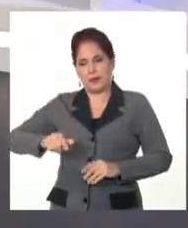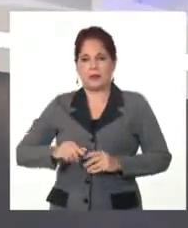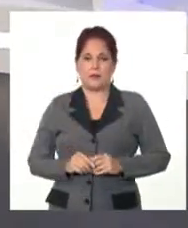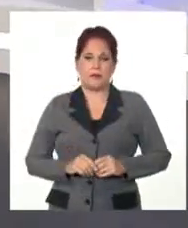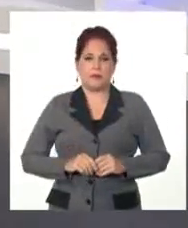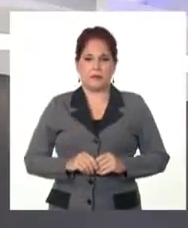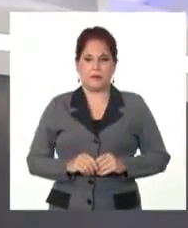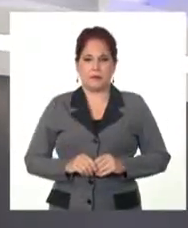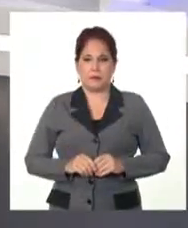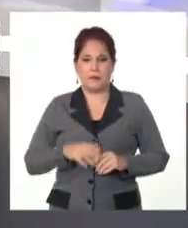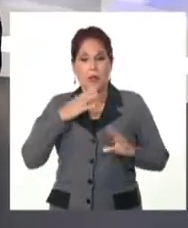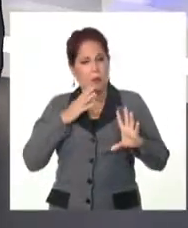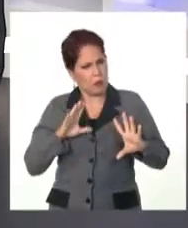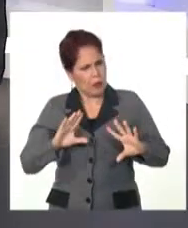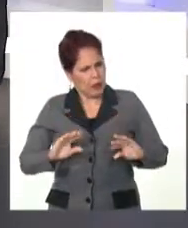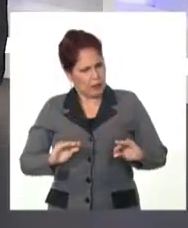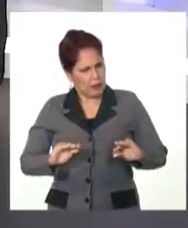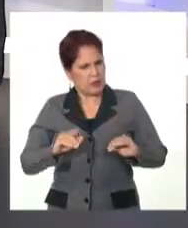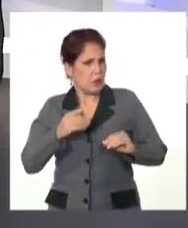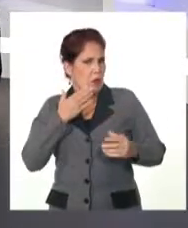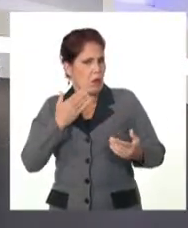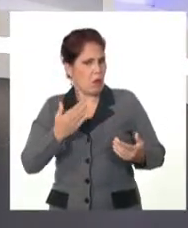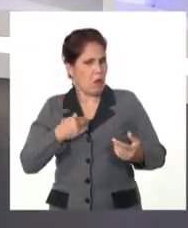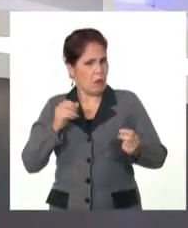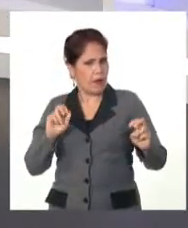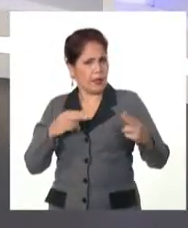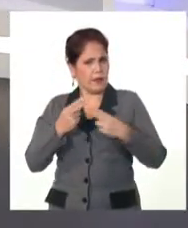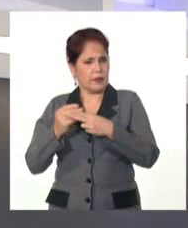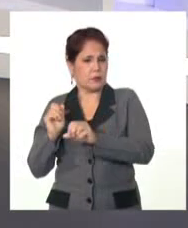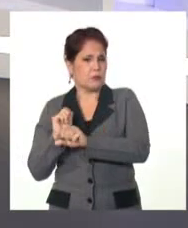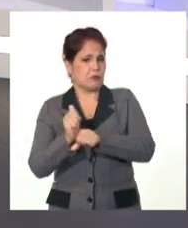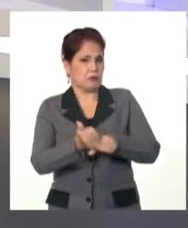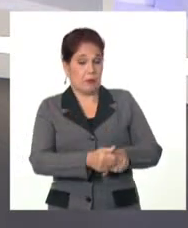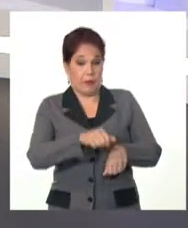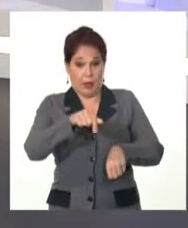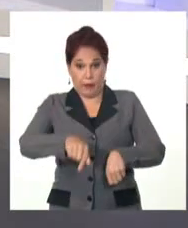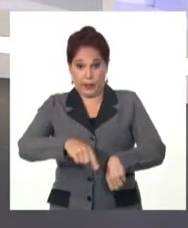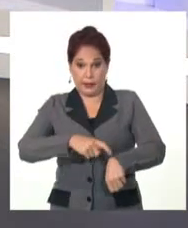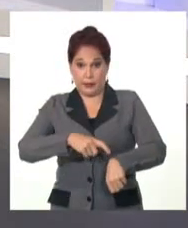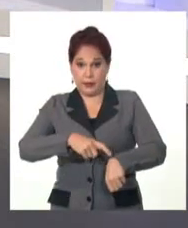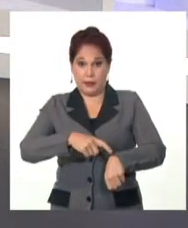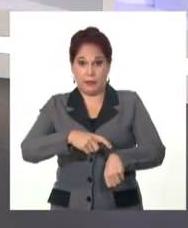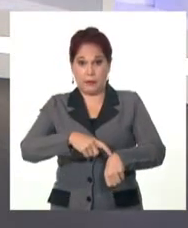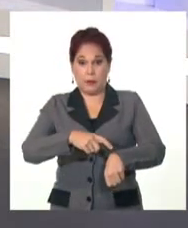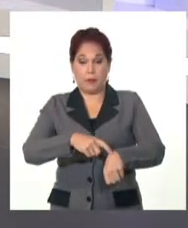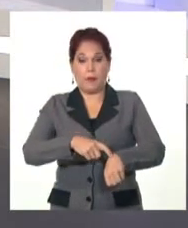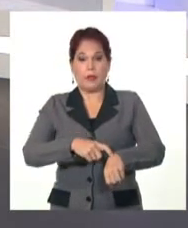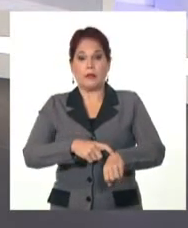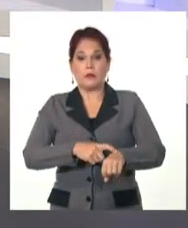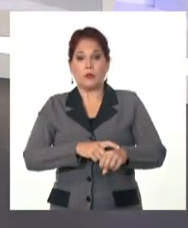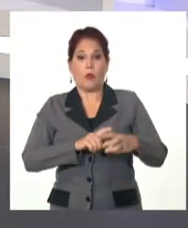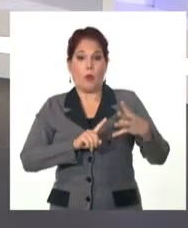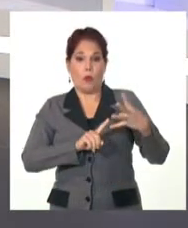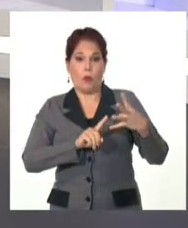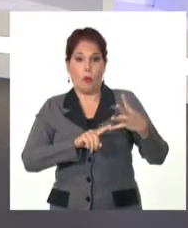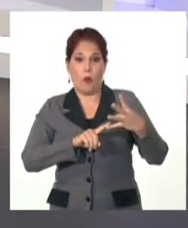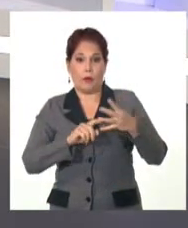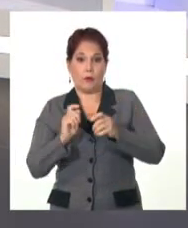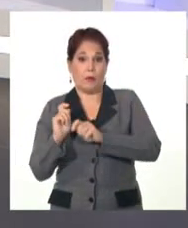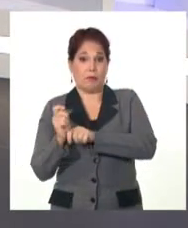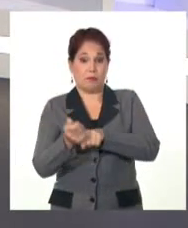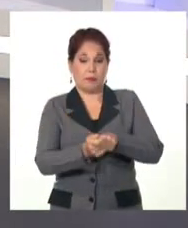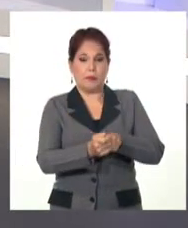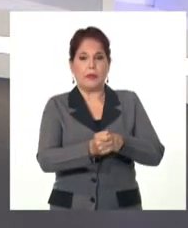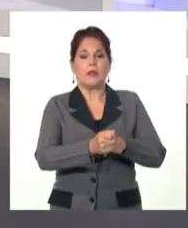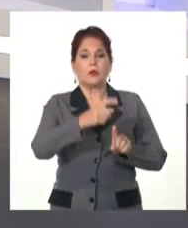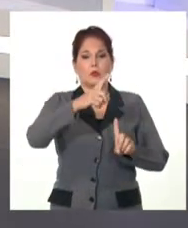deportes. Buenas noches. Oye, ¿cómo va la Serie Nacional de Béisbol? Bueno, se está jugando en estos momentos las semifinales, el cuarto partido entre los Leñadores